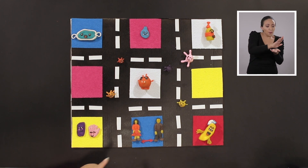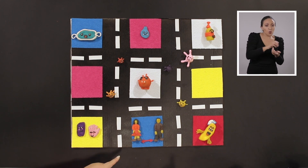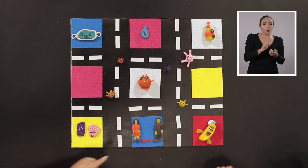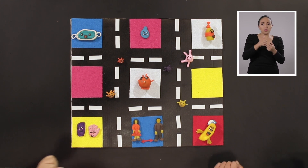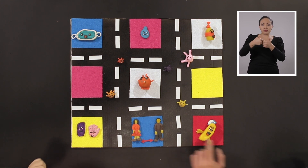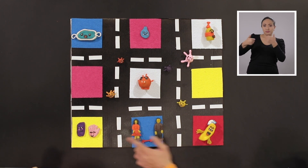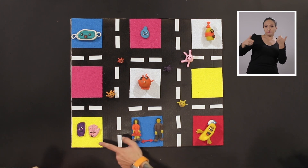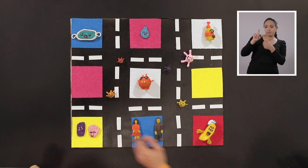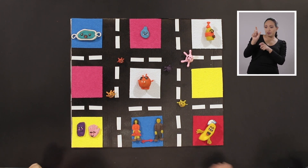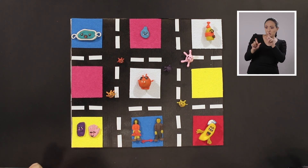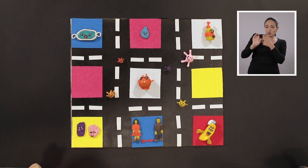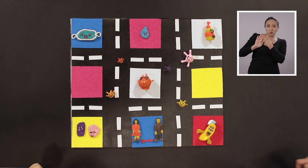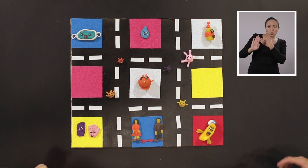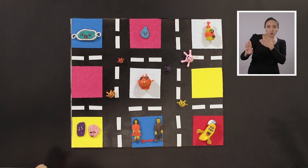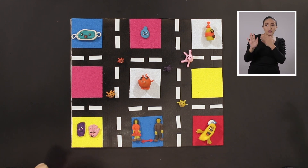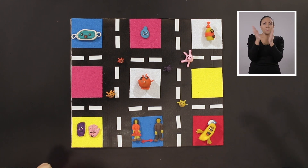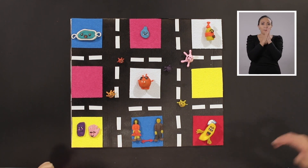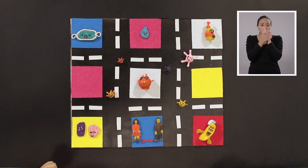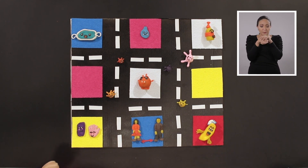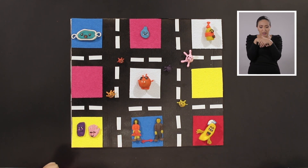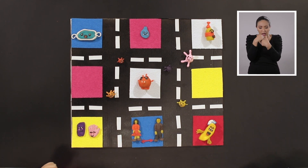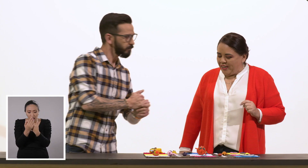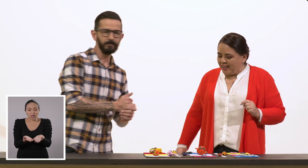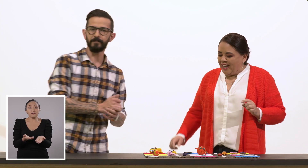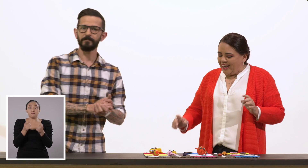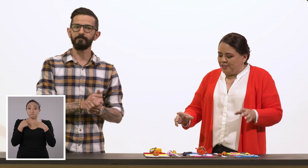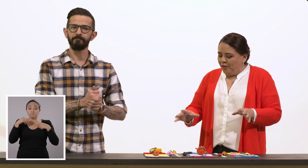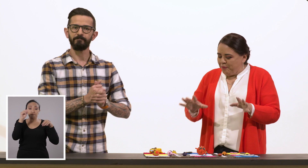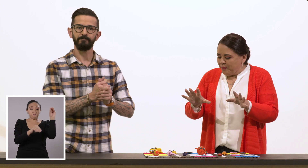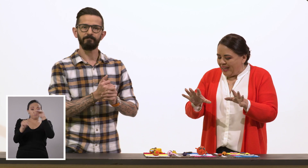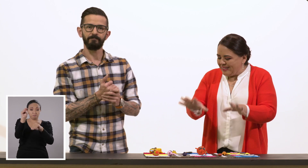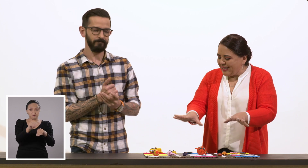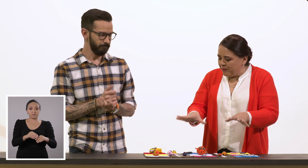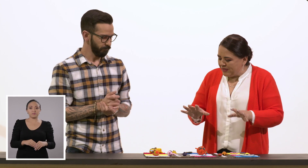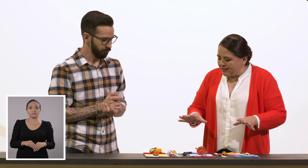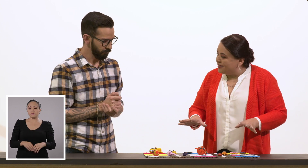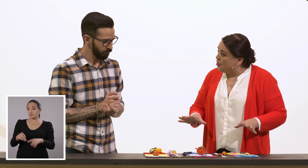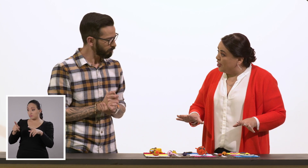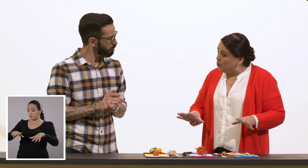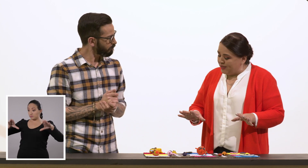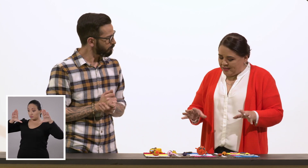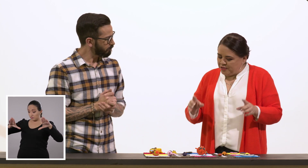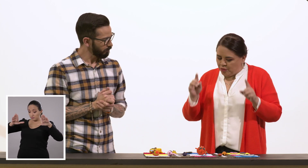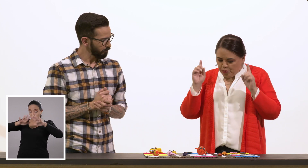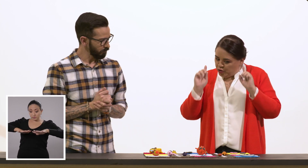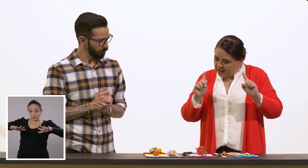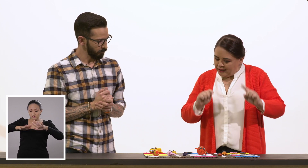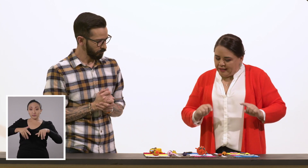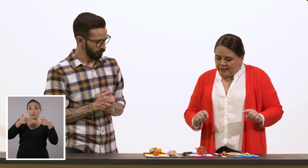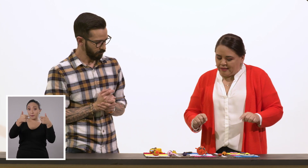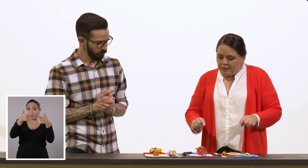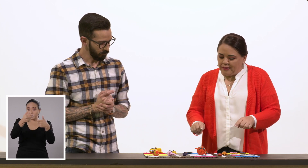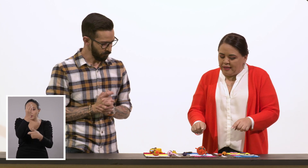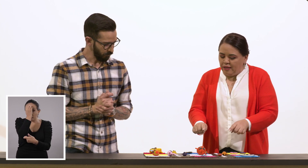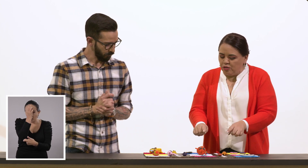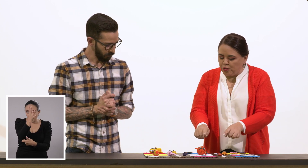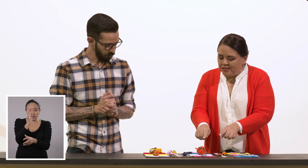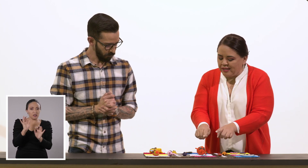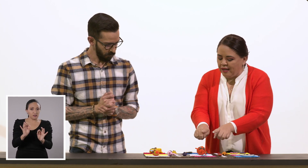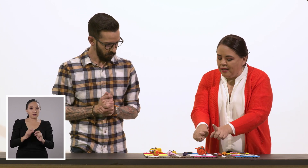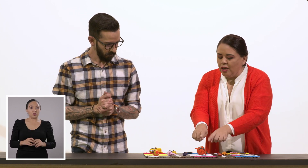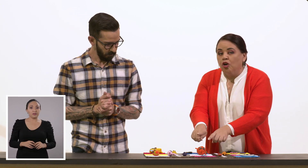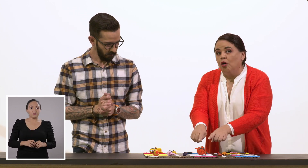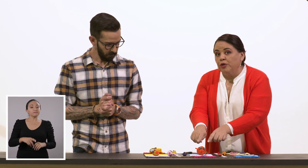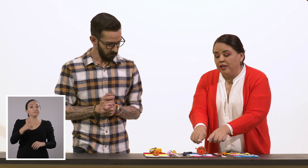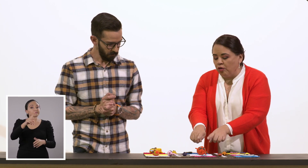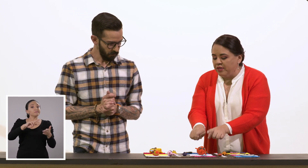distanciamiento. Perfecto. Lavarse las manos y demás, ¿no? Muy bien. Eso, esta representación que tú has hecho muy inteligentemente nos